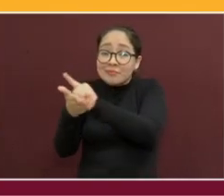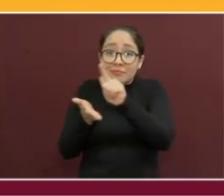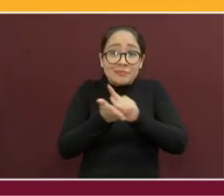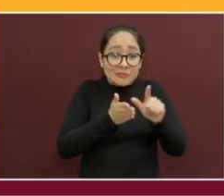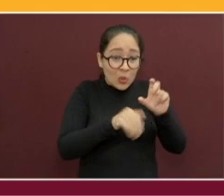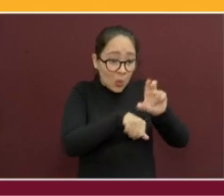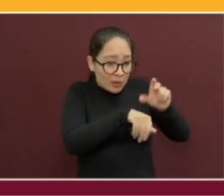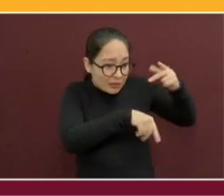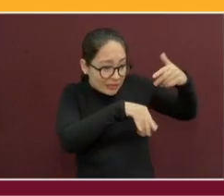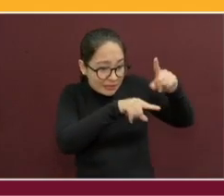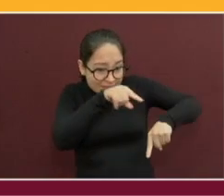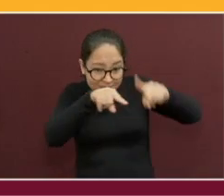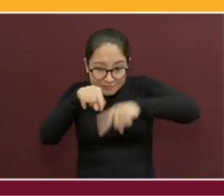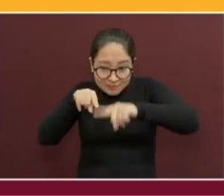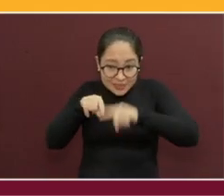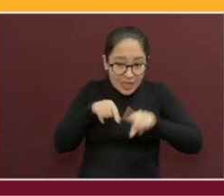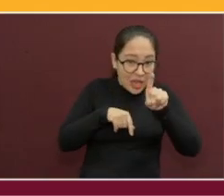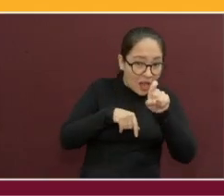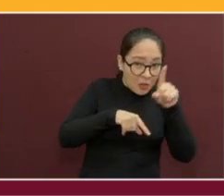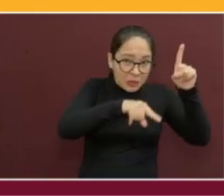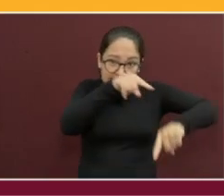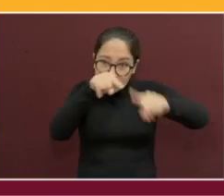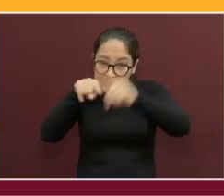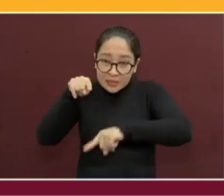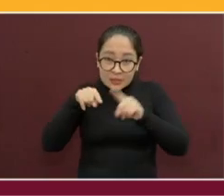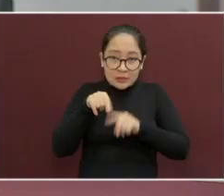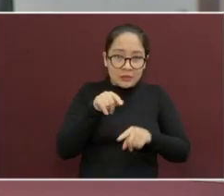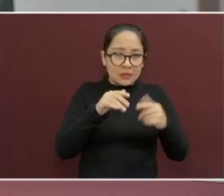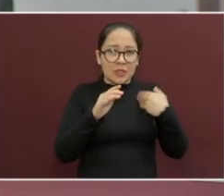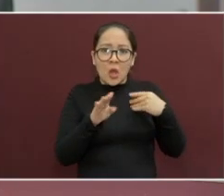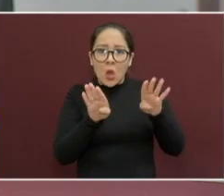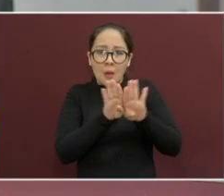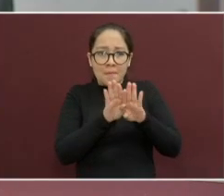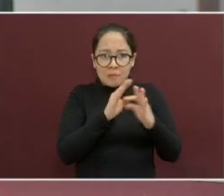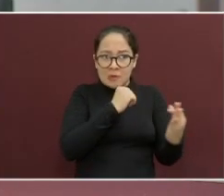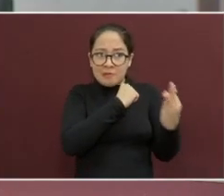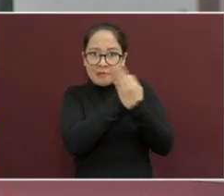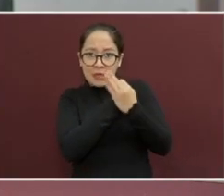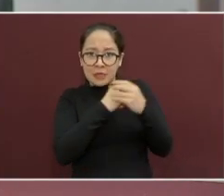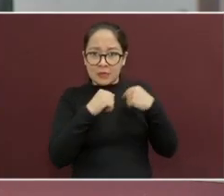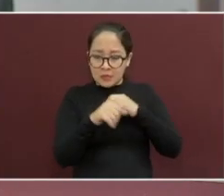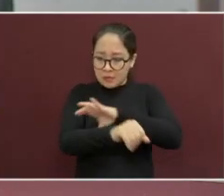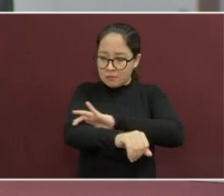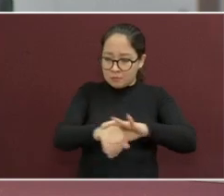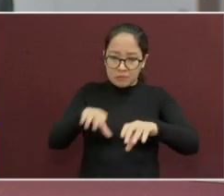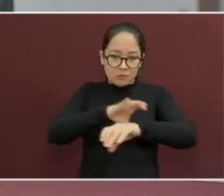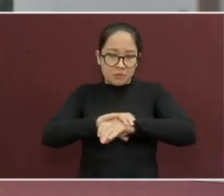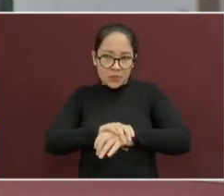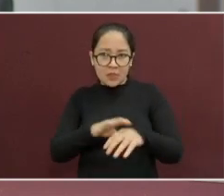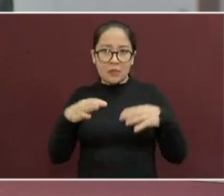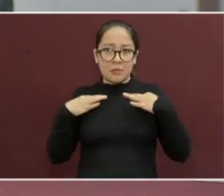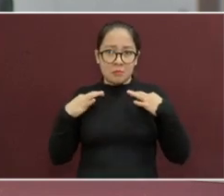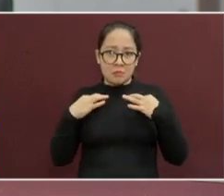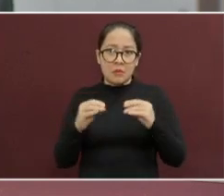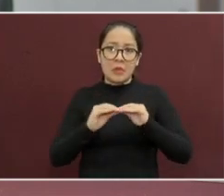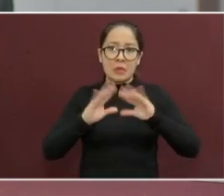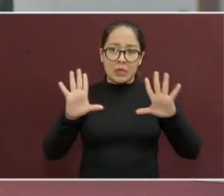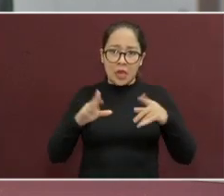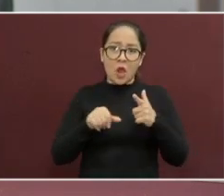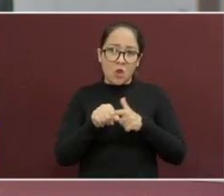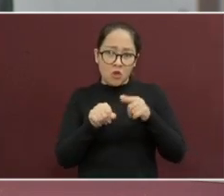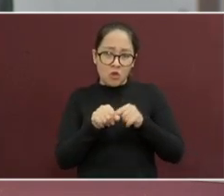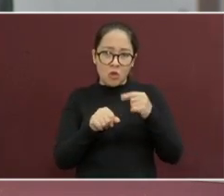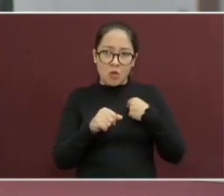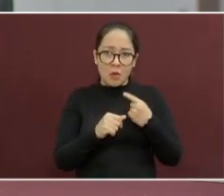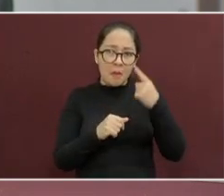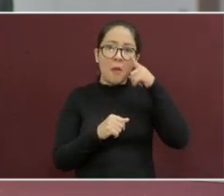mosquito te pique con repelente con mosquiteros con ropa clara de manga larga y para covite el uso de